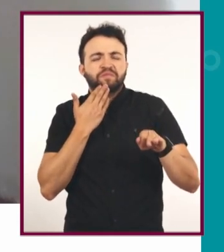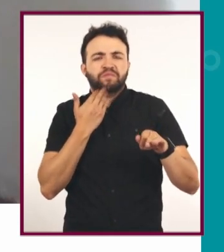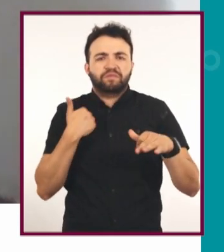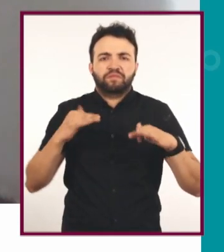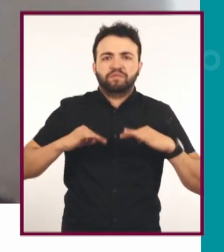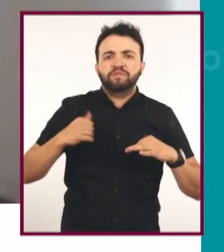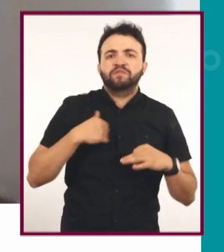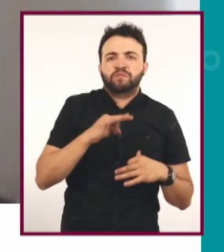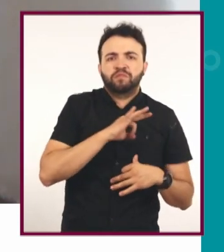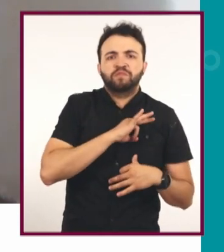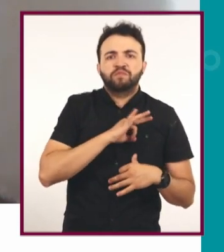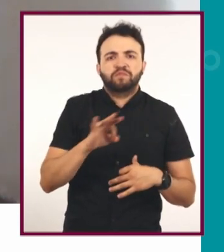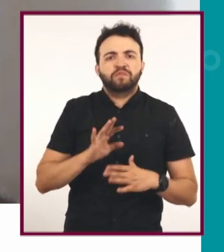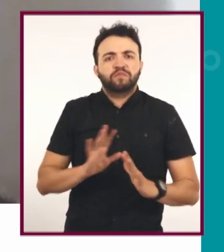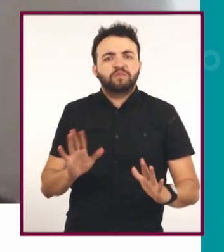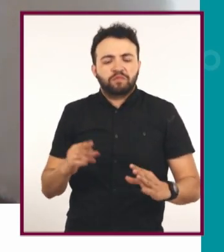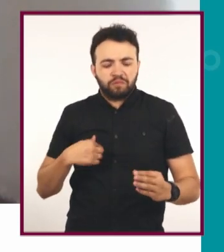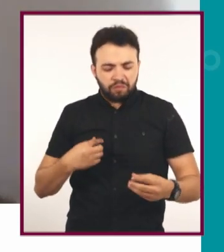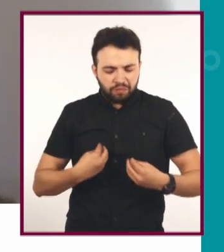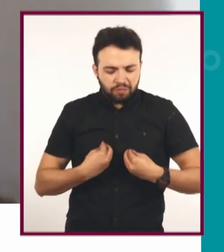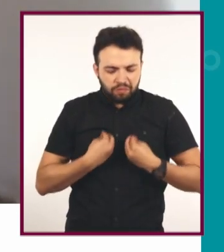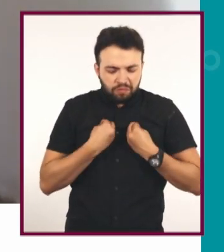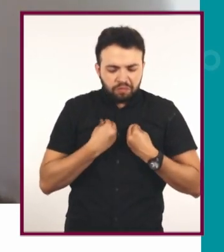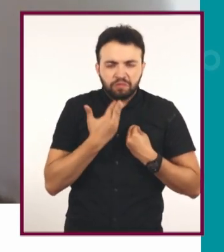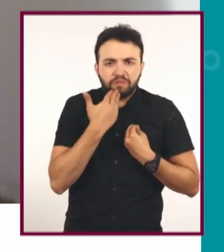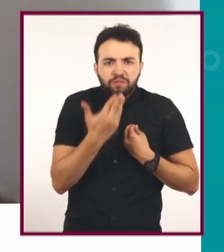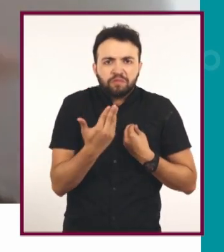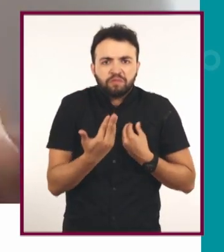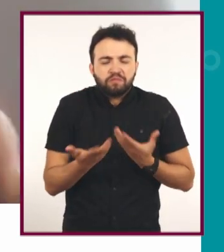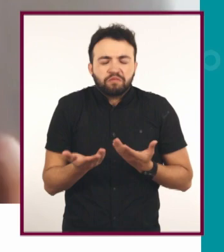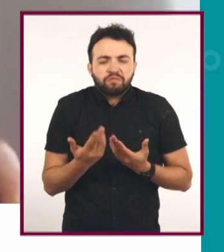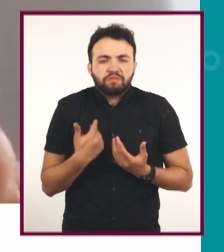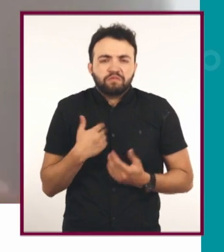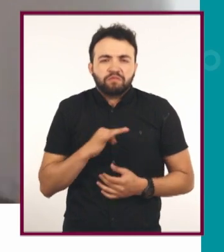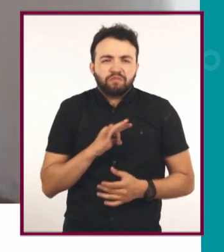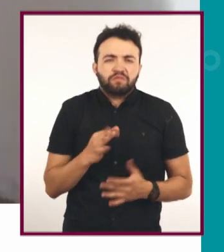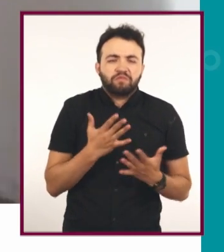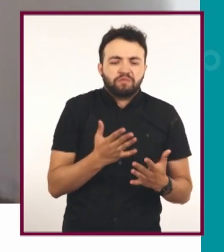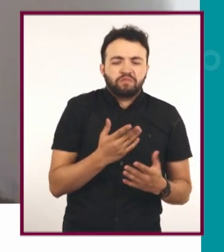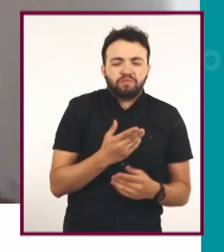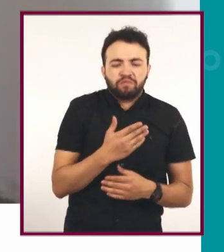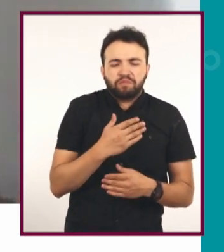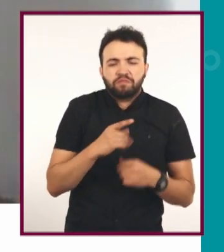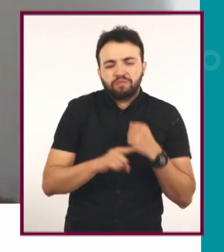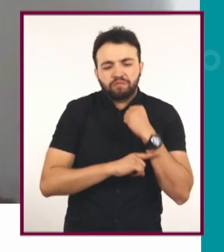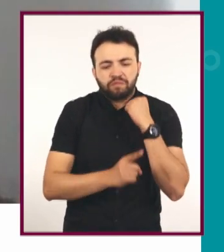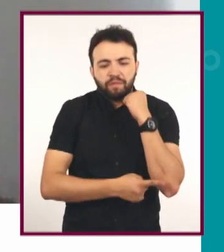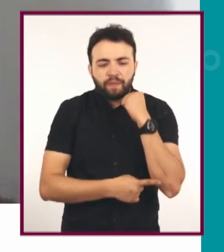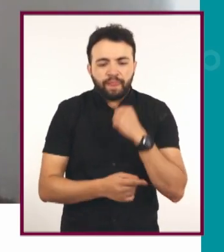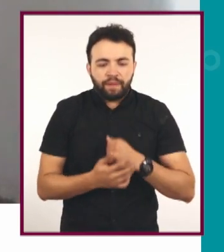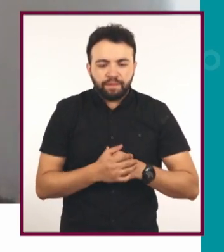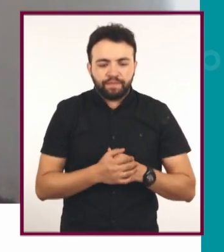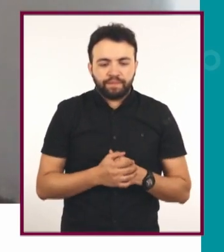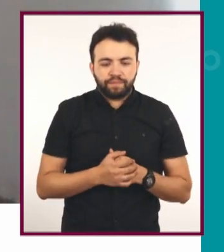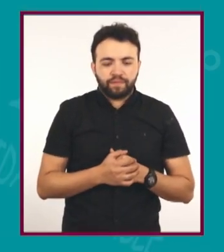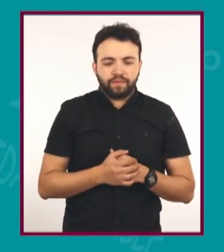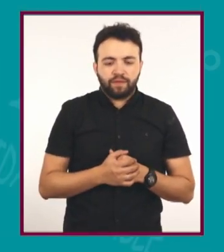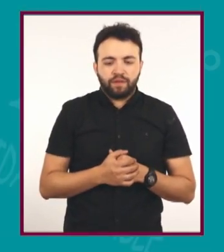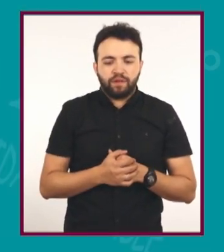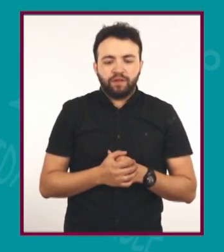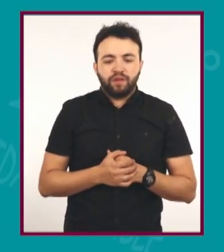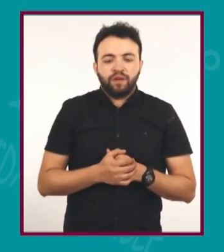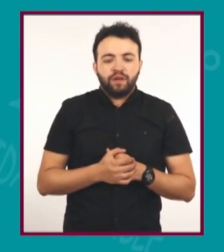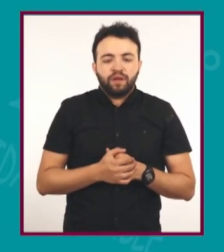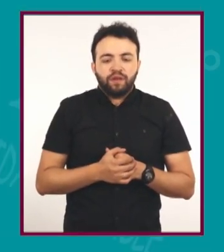acabado el doctorado, ya había hecho un par de postdocs y sentía que ya había consolidado un aspecto de mi vida que me parecía fundamental, ¿no?